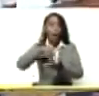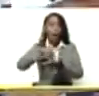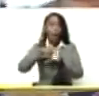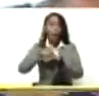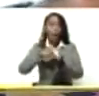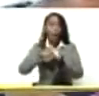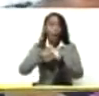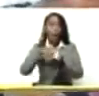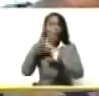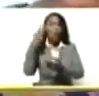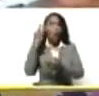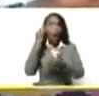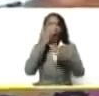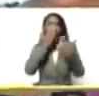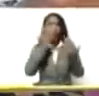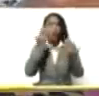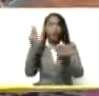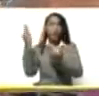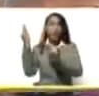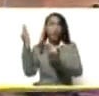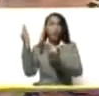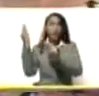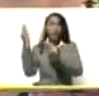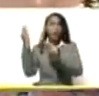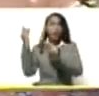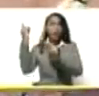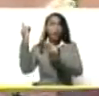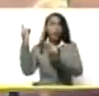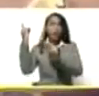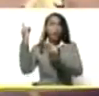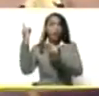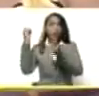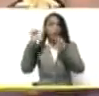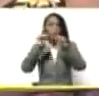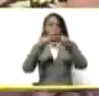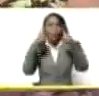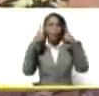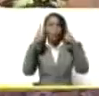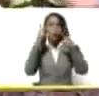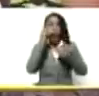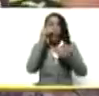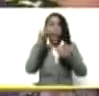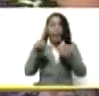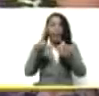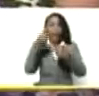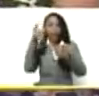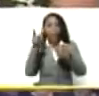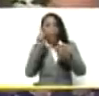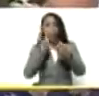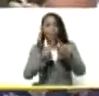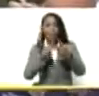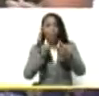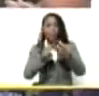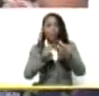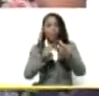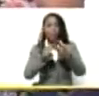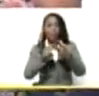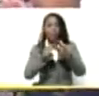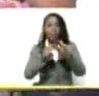necesitados de los oprimidos de los que gimen de los que sufren de los que lloran